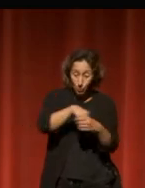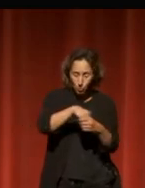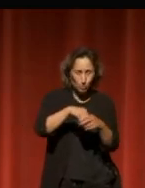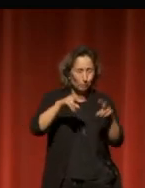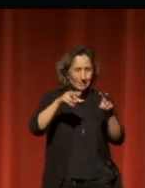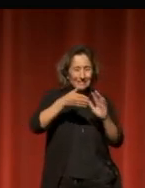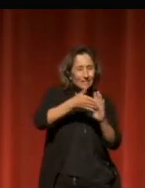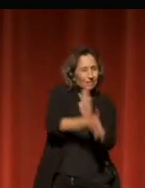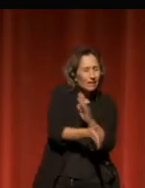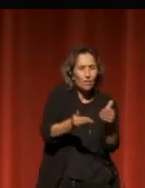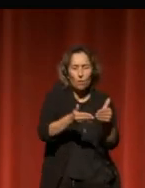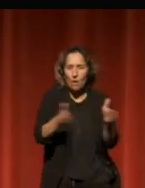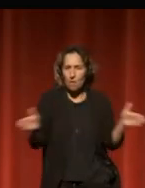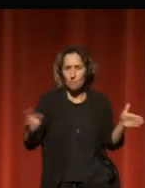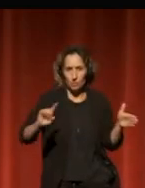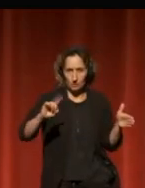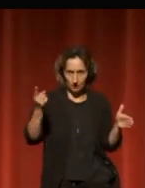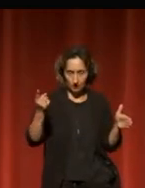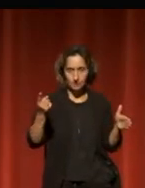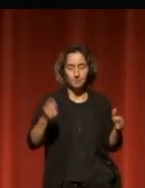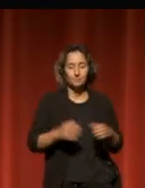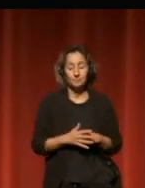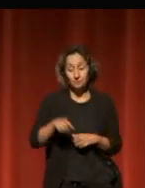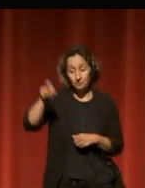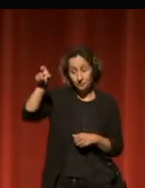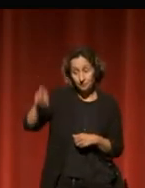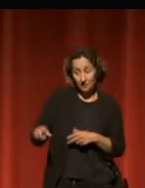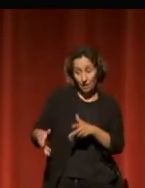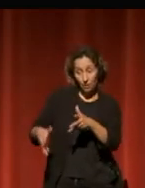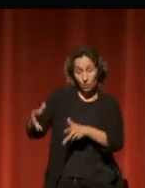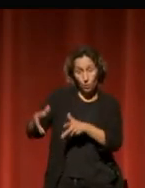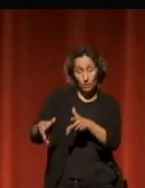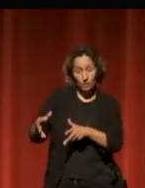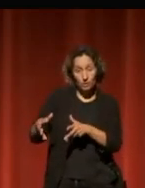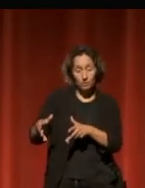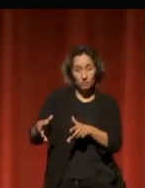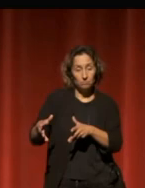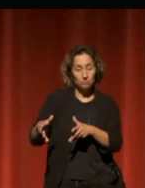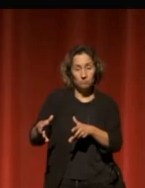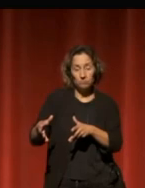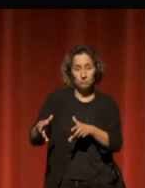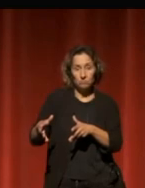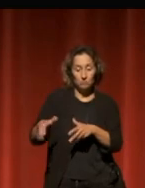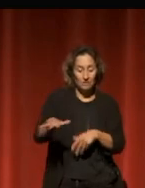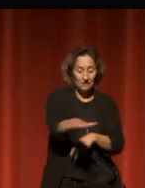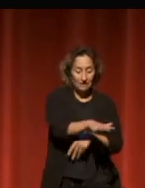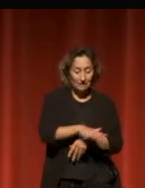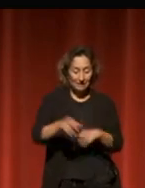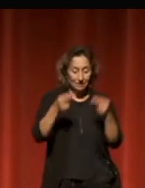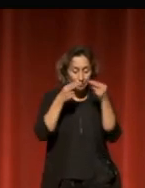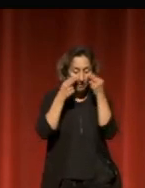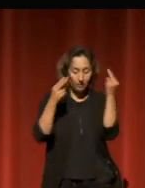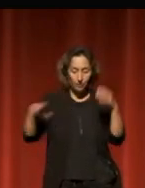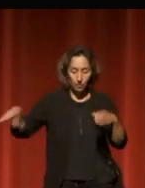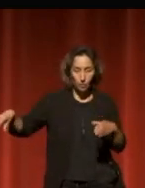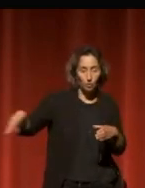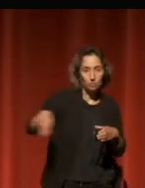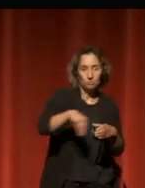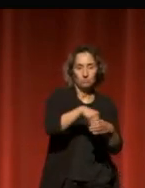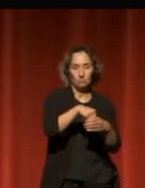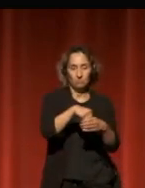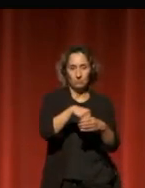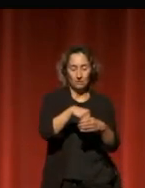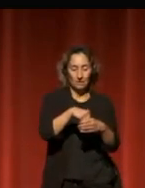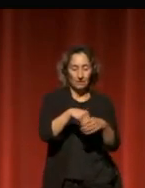término. Debemos acoger al ciudadano y que entre de lleno en el espacio público, ¿no? Que la